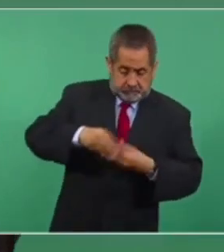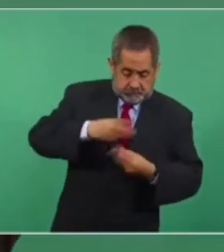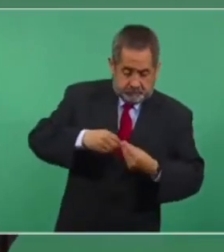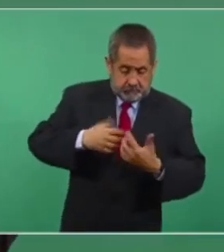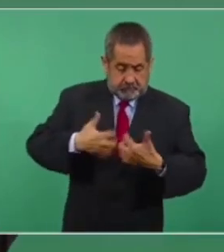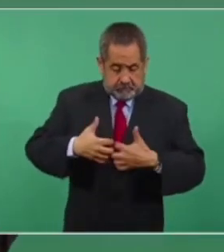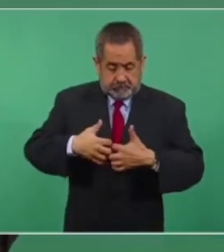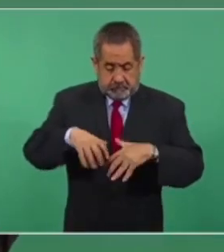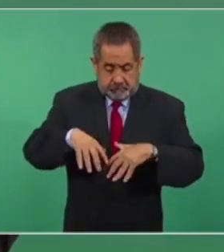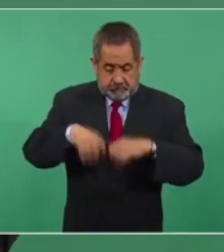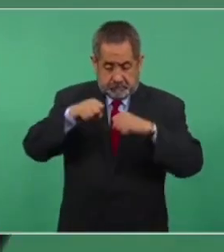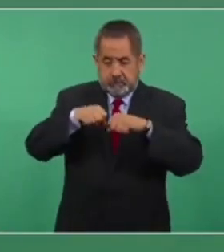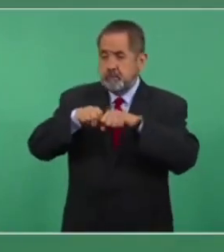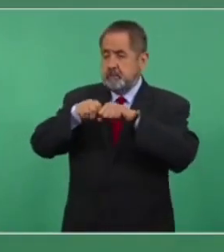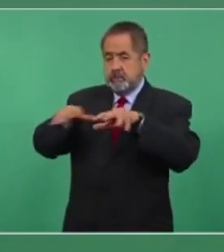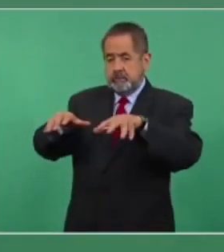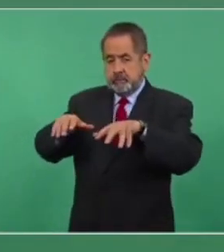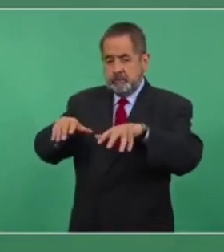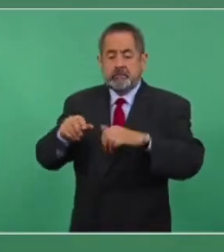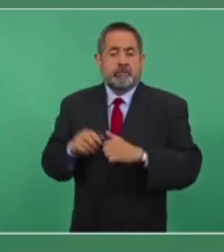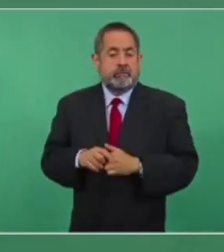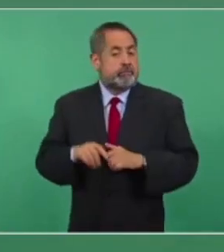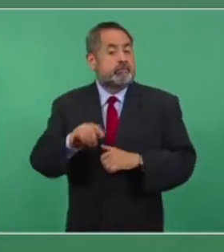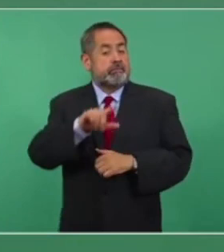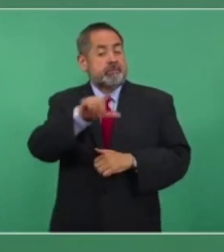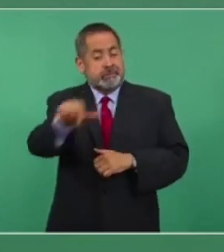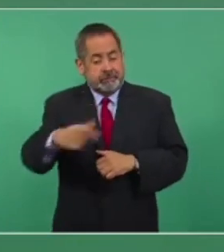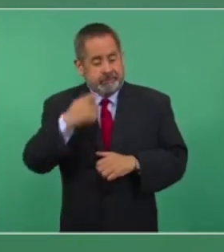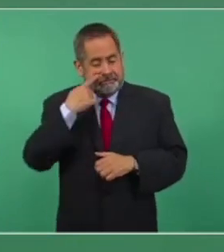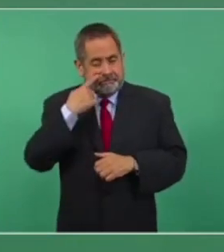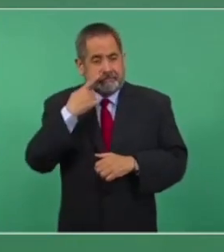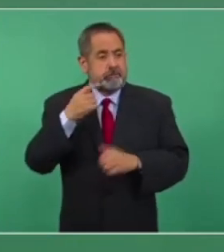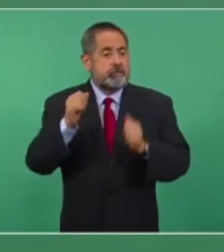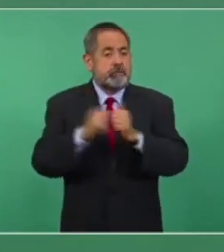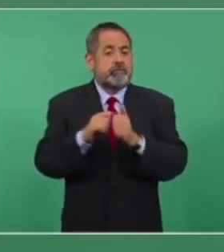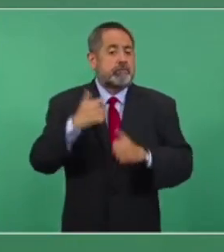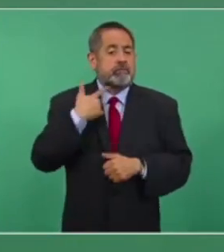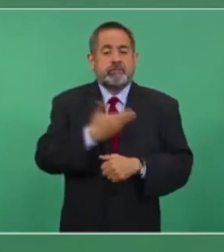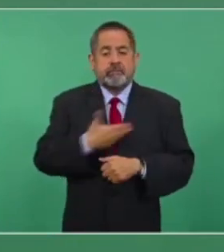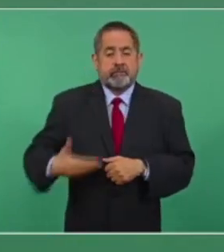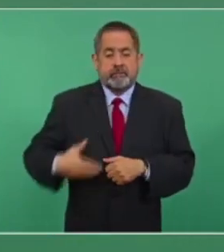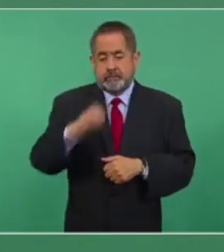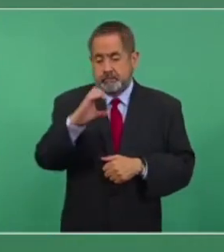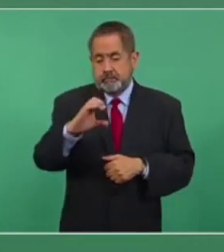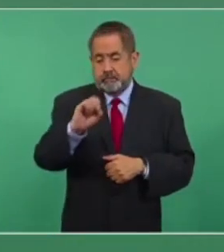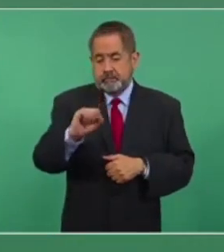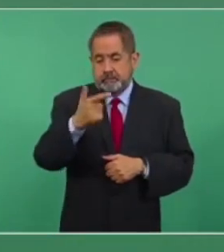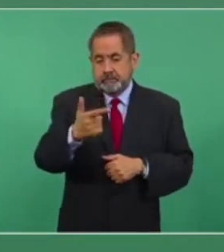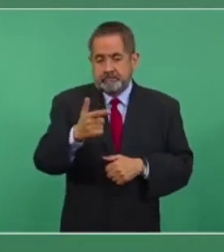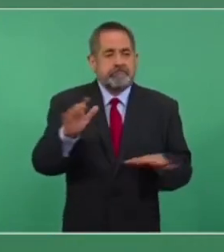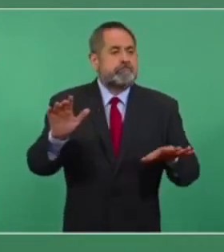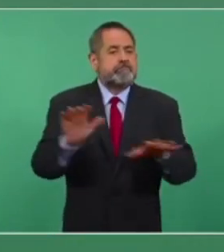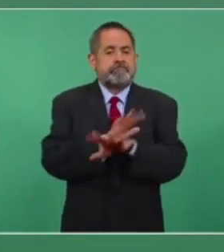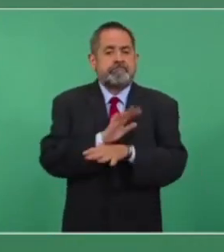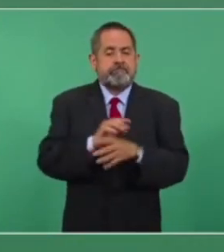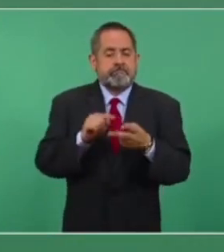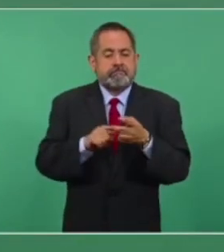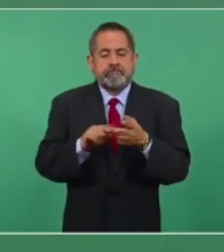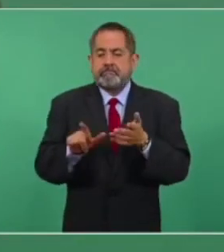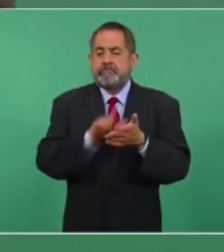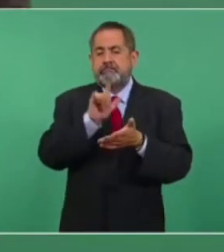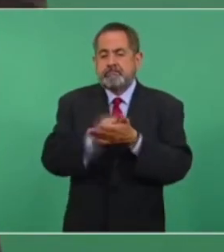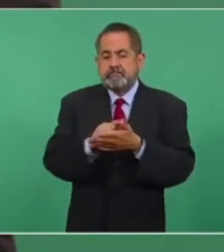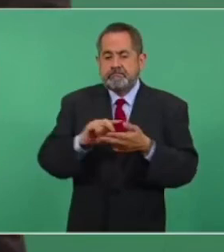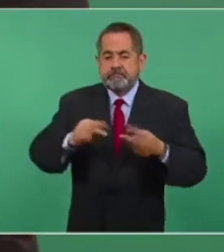distribución. Con Salinas cambiaron eso, utilizando una ley secundaria,